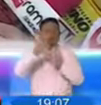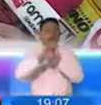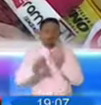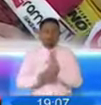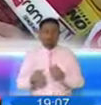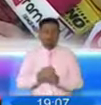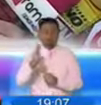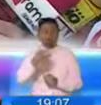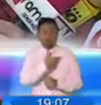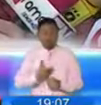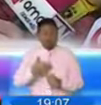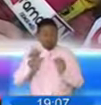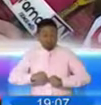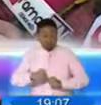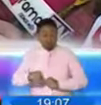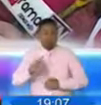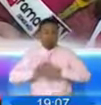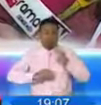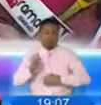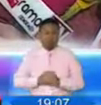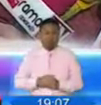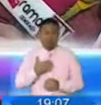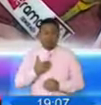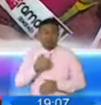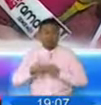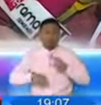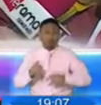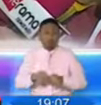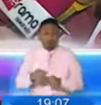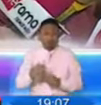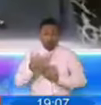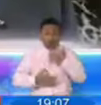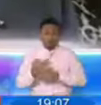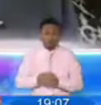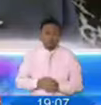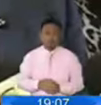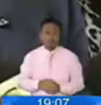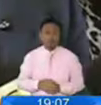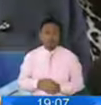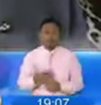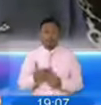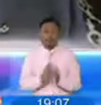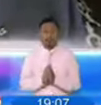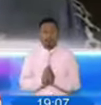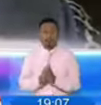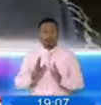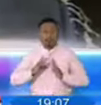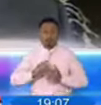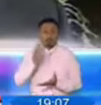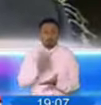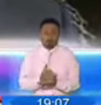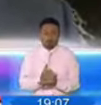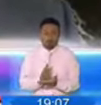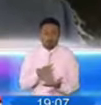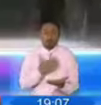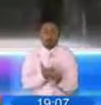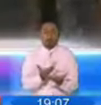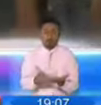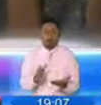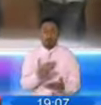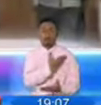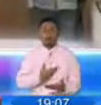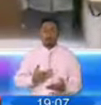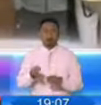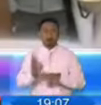el vicepresidente, de presunción de inocencia. No se puede uno adelantar a juzgar a nadie. El pedido de suspender la vacancia habría sido presentado ya al presidente